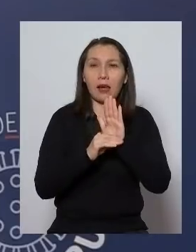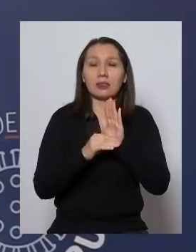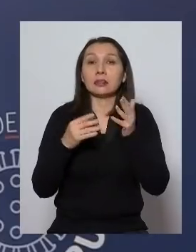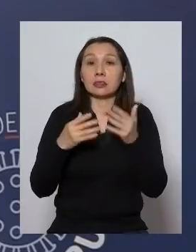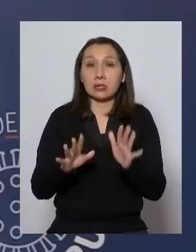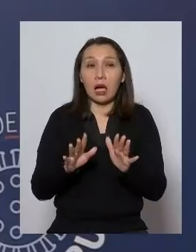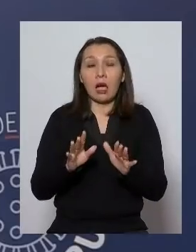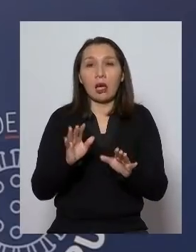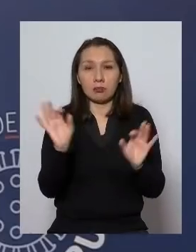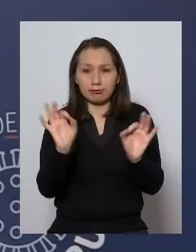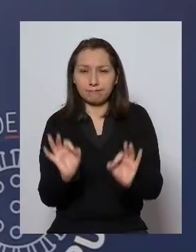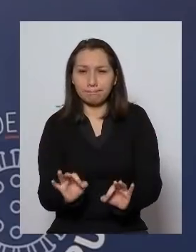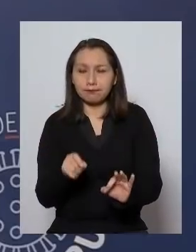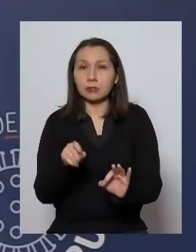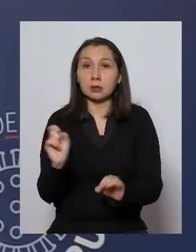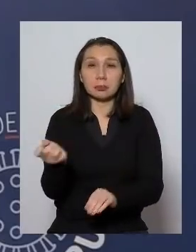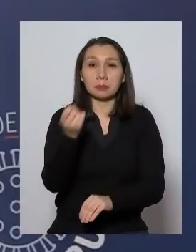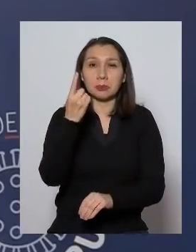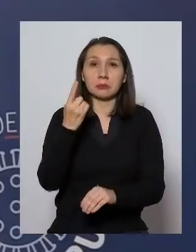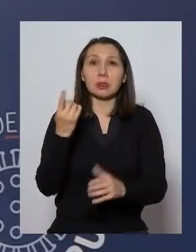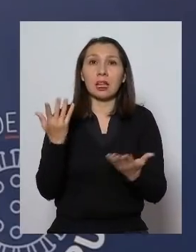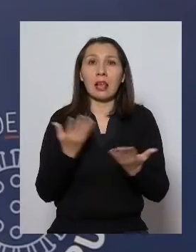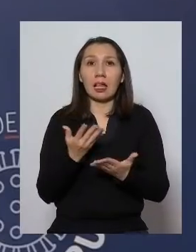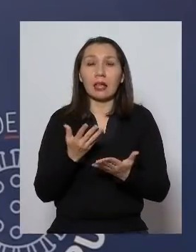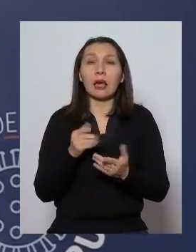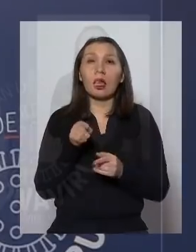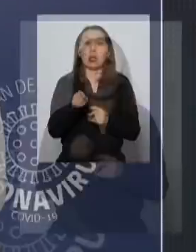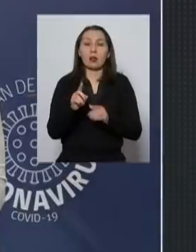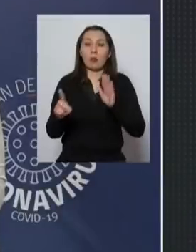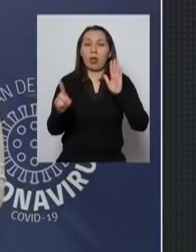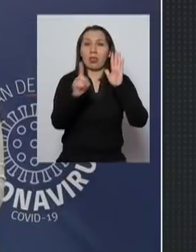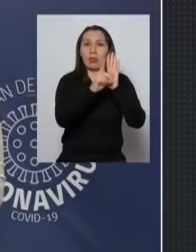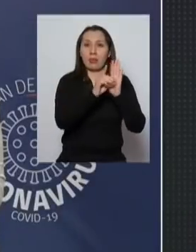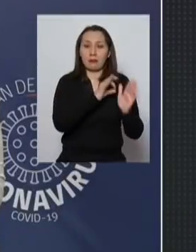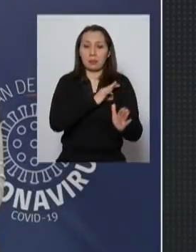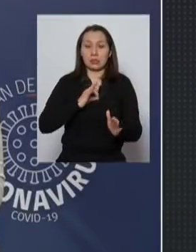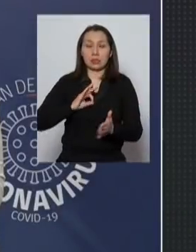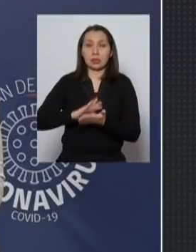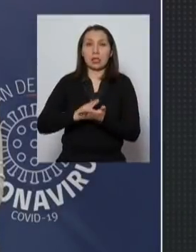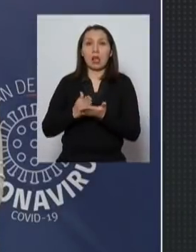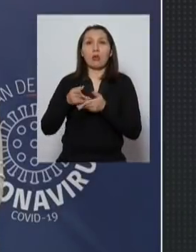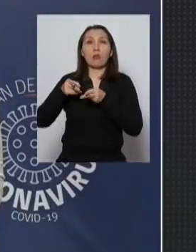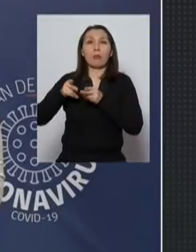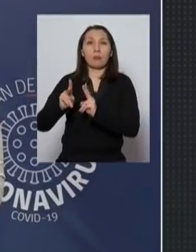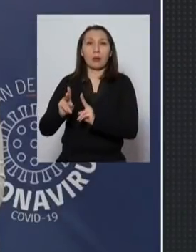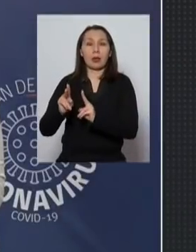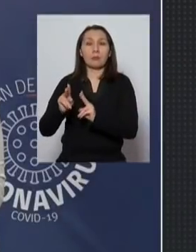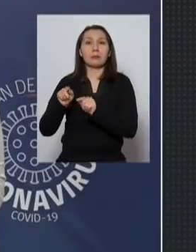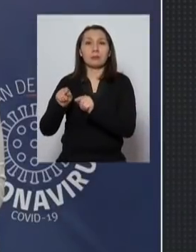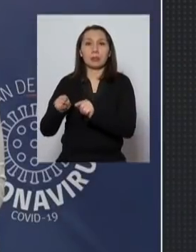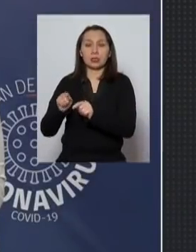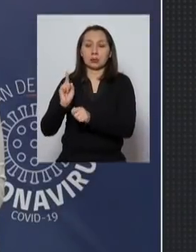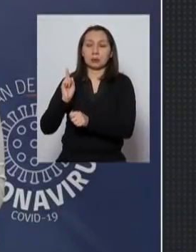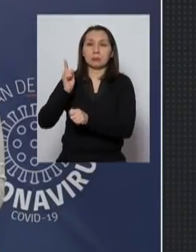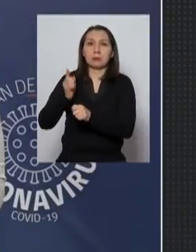ya hemos señalado. En primer lugar, un decreto del Ministerio de Salud que permite asignar en comisión de